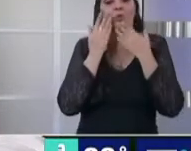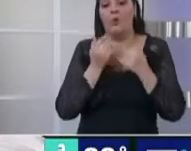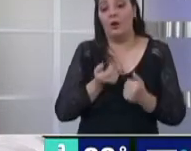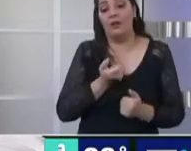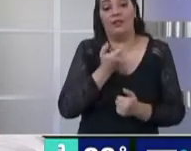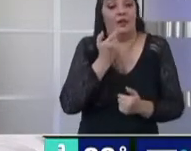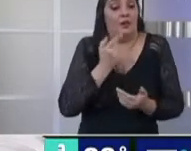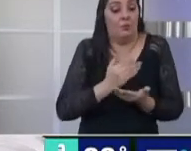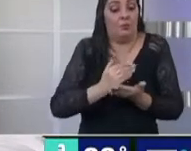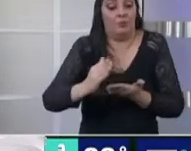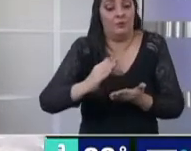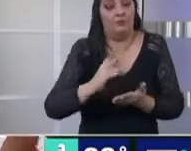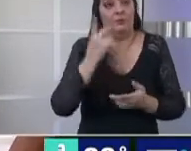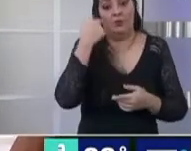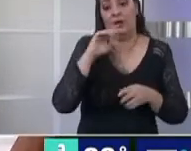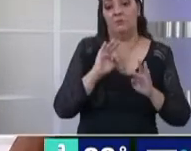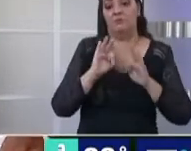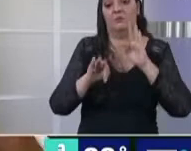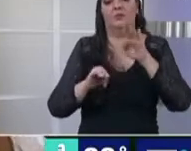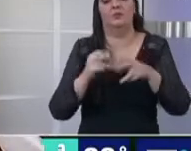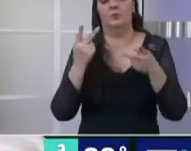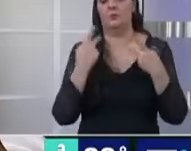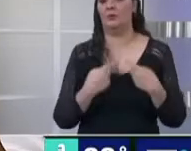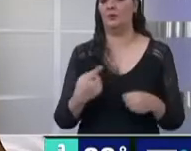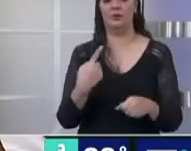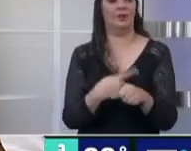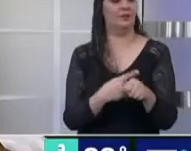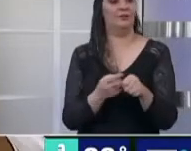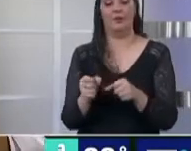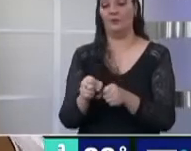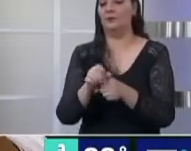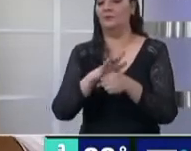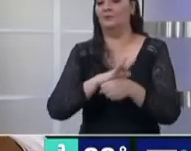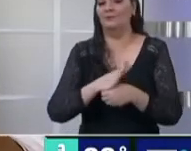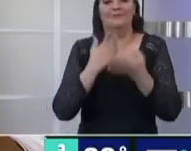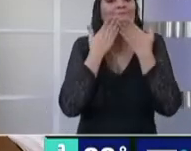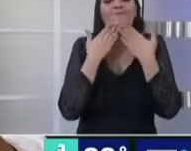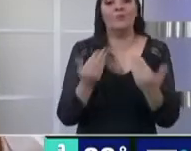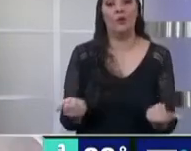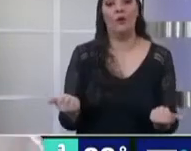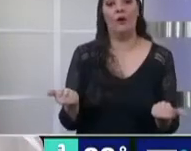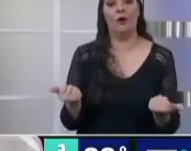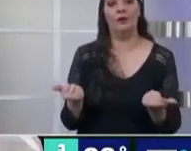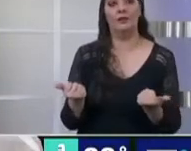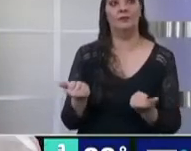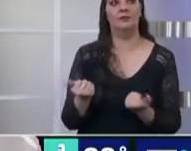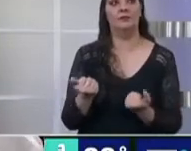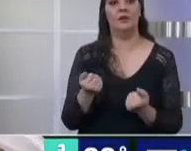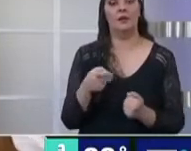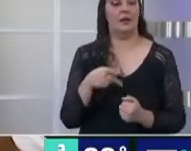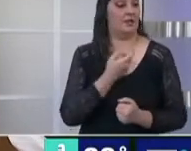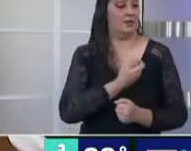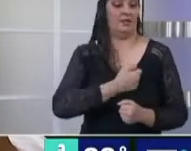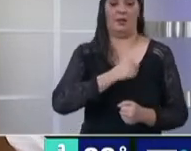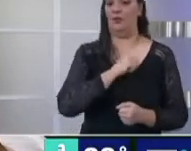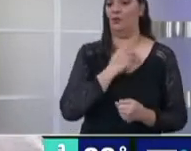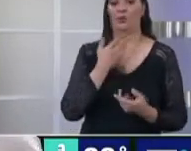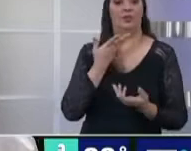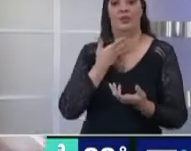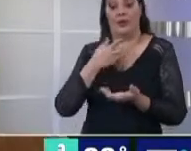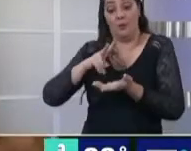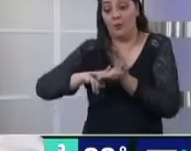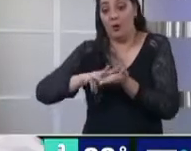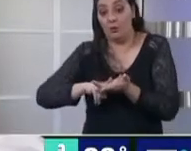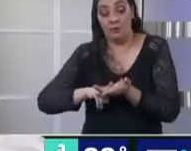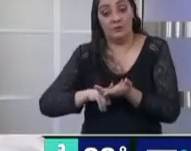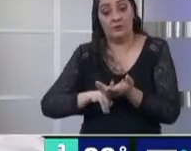diga atención pacientes COVID. No hay. La salud no tiene precio, pero tiene un costo. Alguien